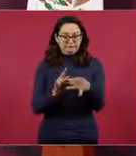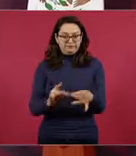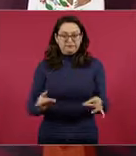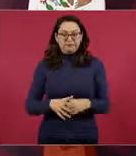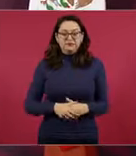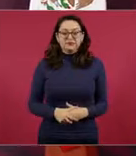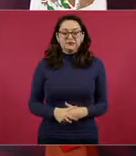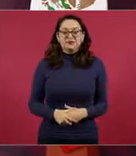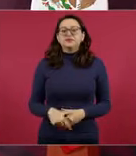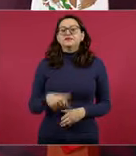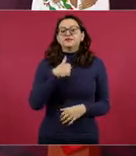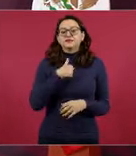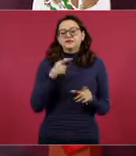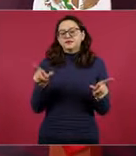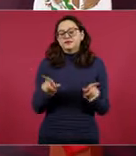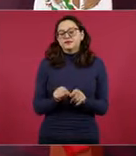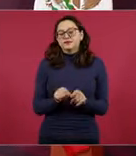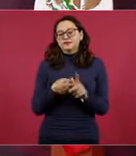introduzco